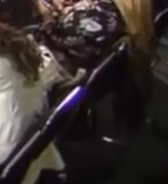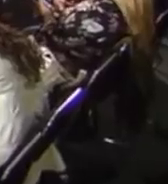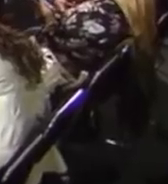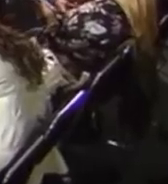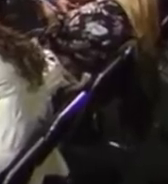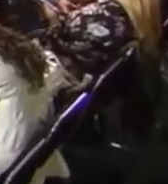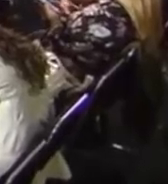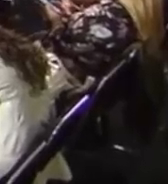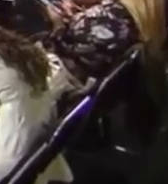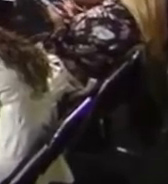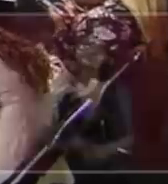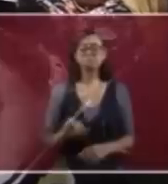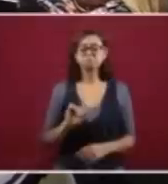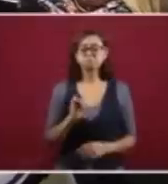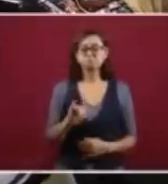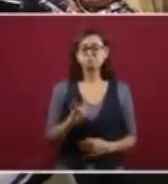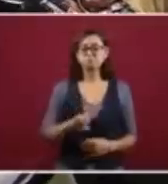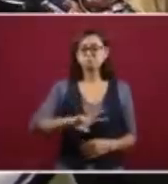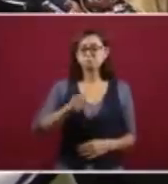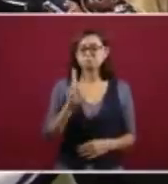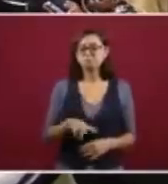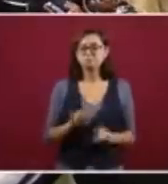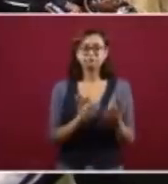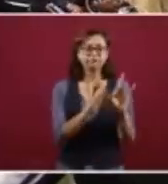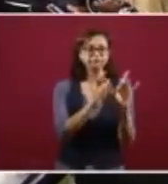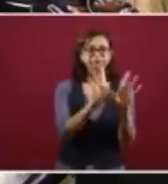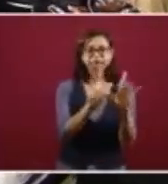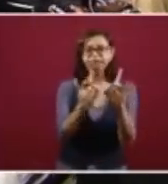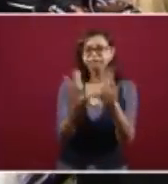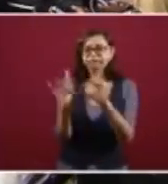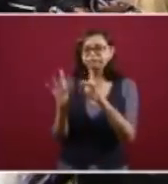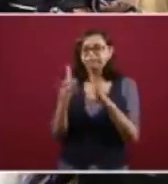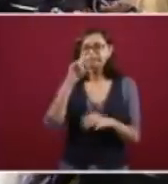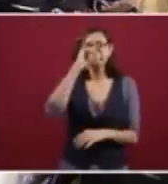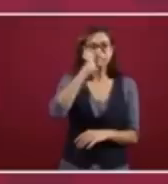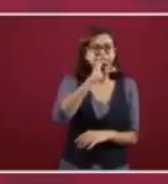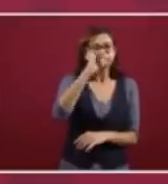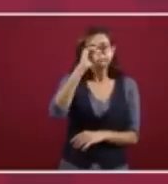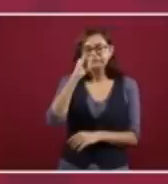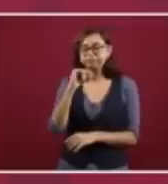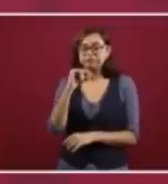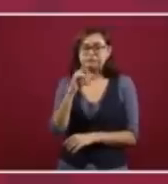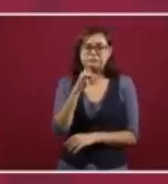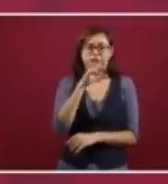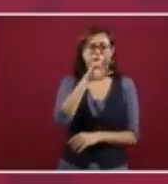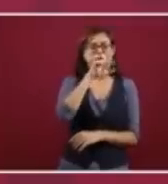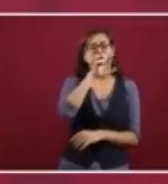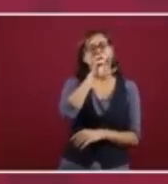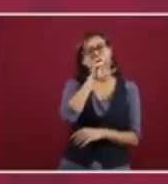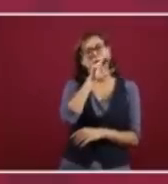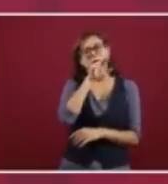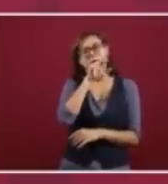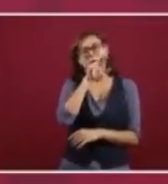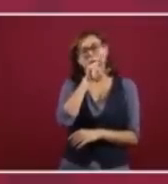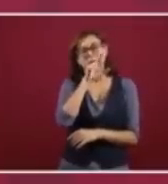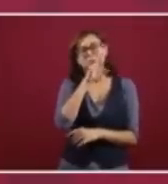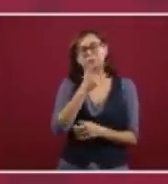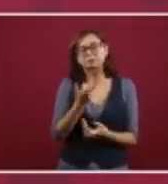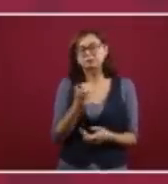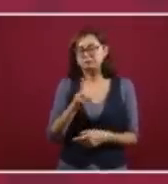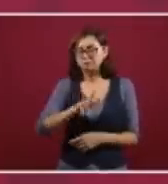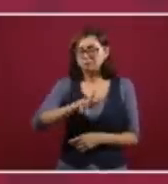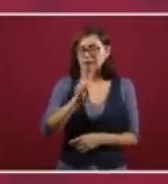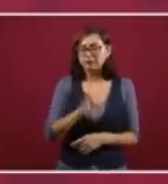Sí, ha sido, digamos, las inconsistencias han sido preocupantes, ¿no? Sobre todo, creo que gran parte de